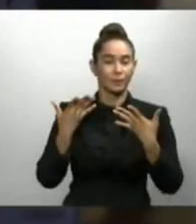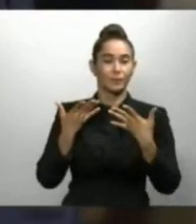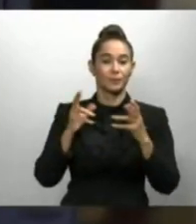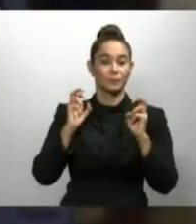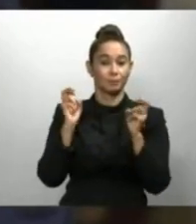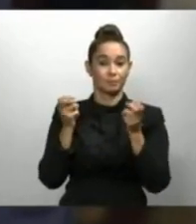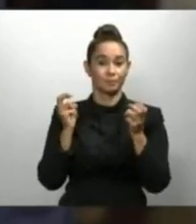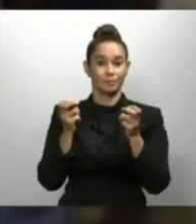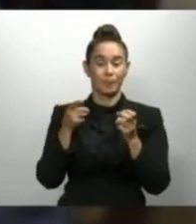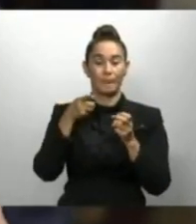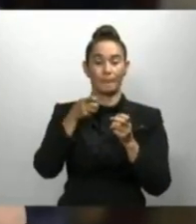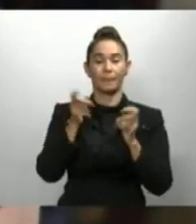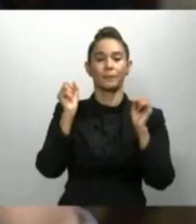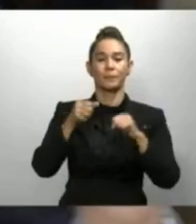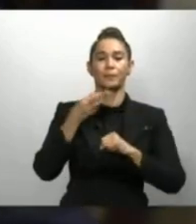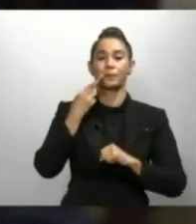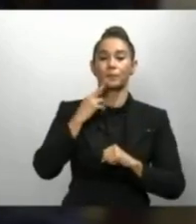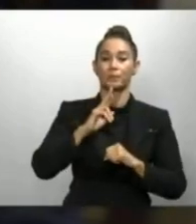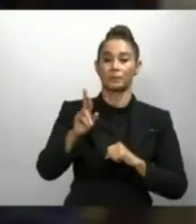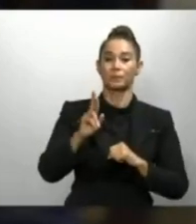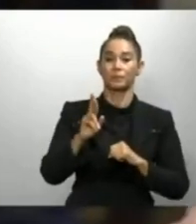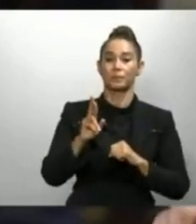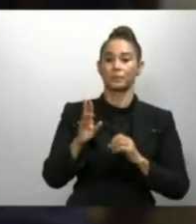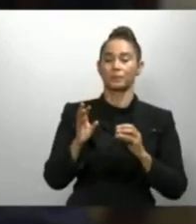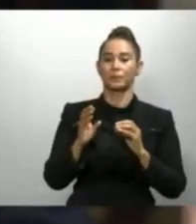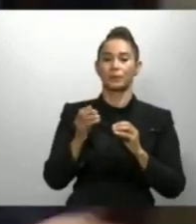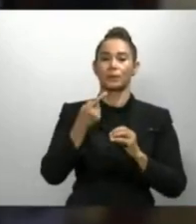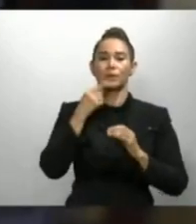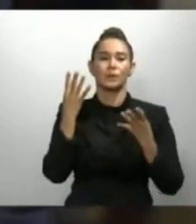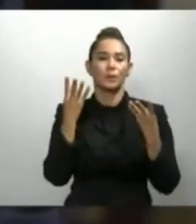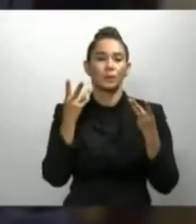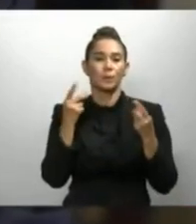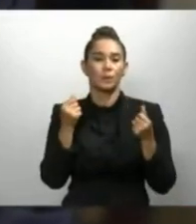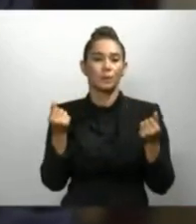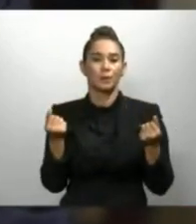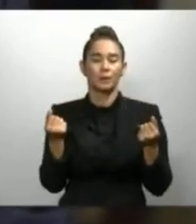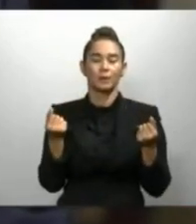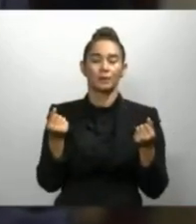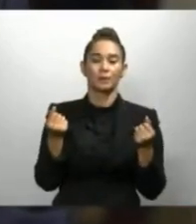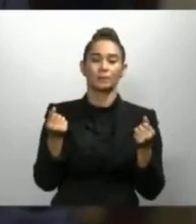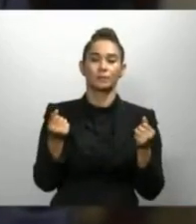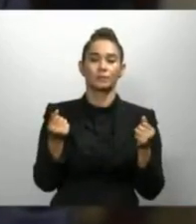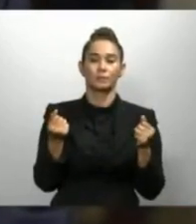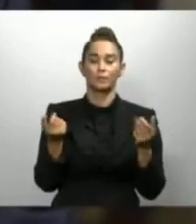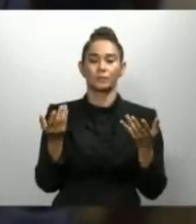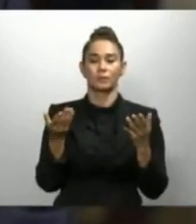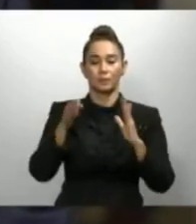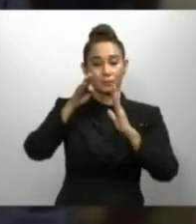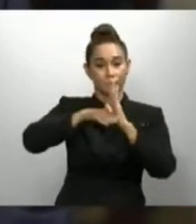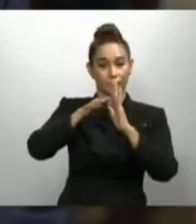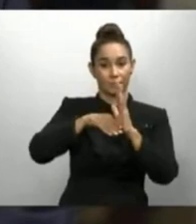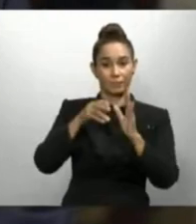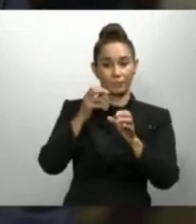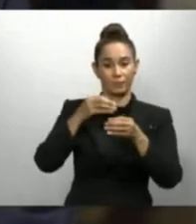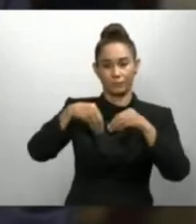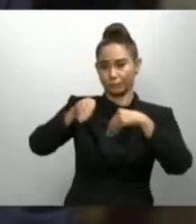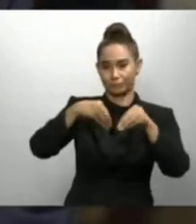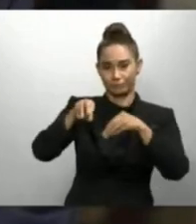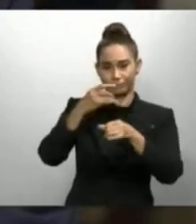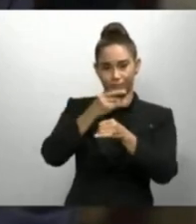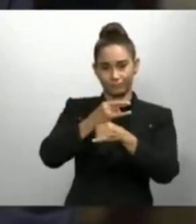coyuntura, que si nos puede dar las cifras sobre el impacto a las